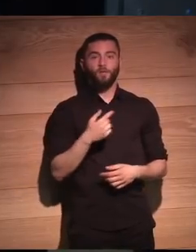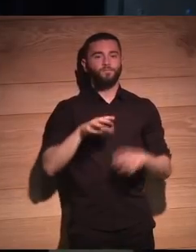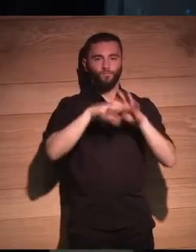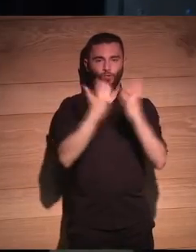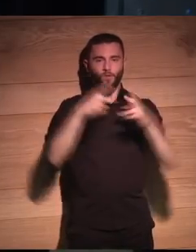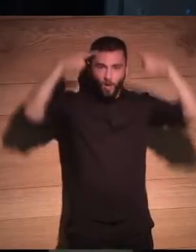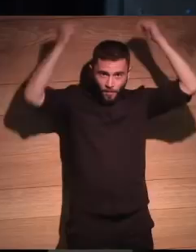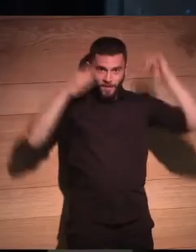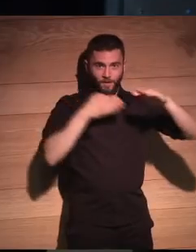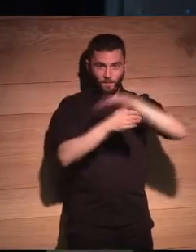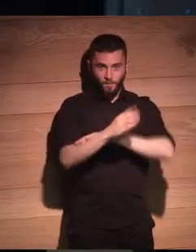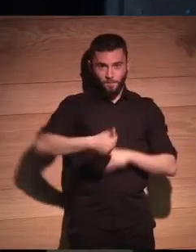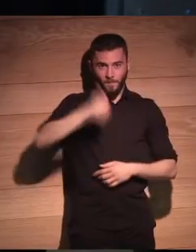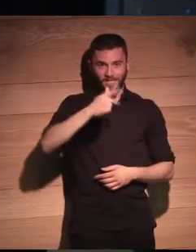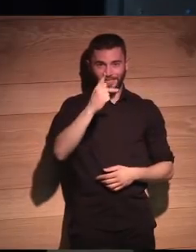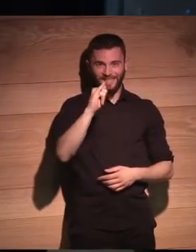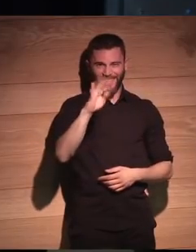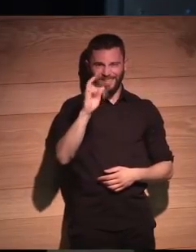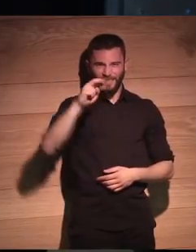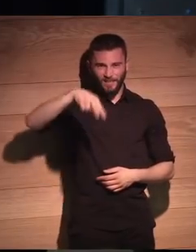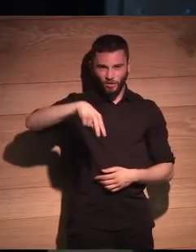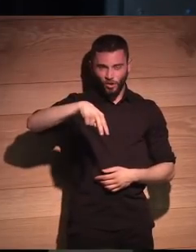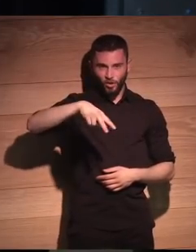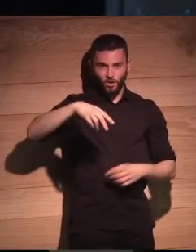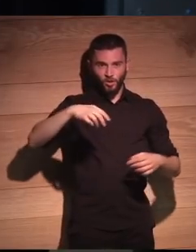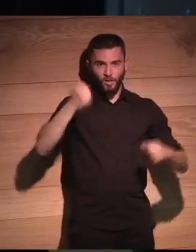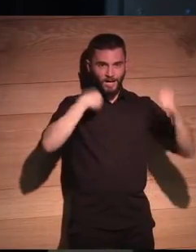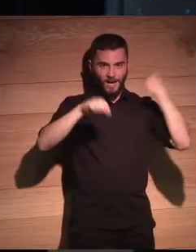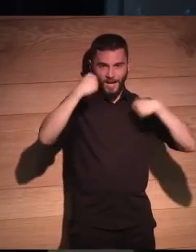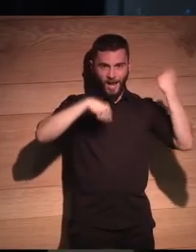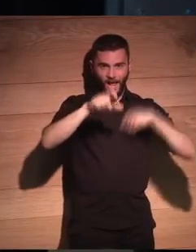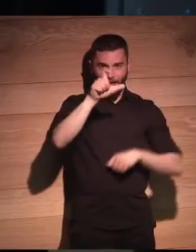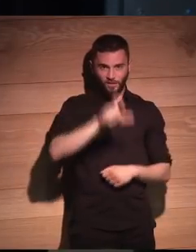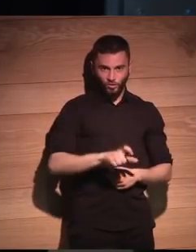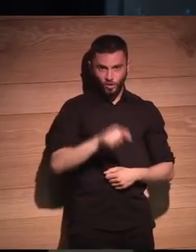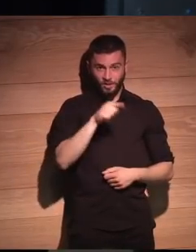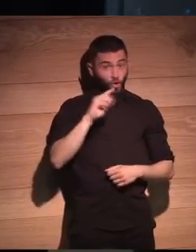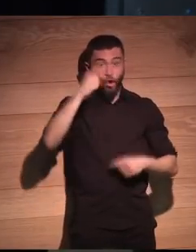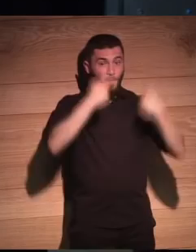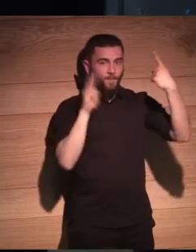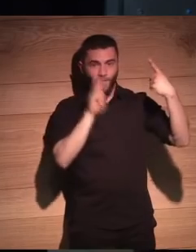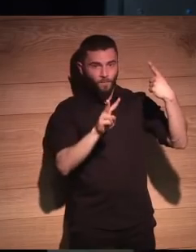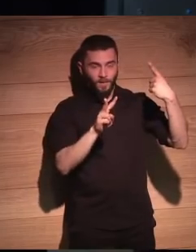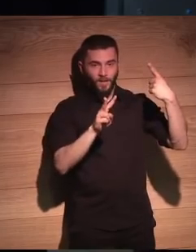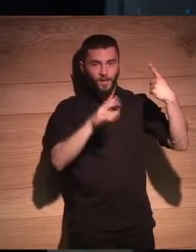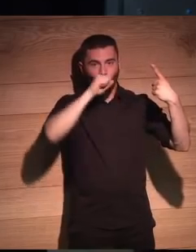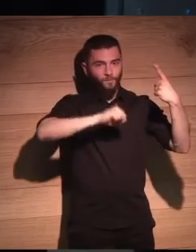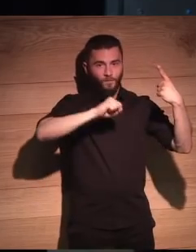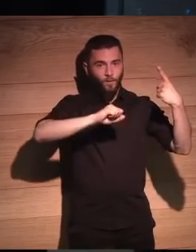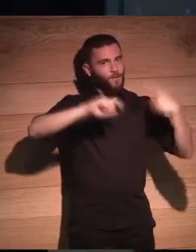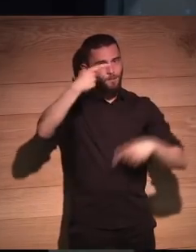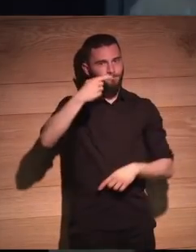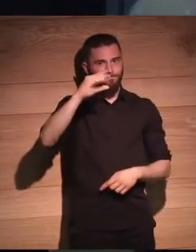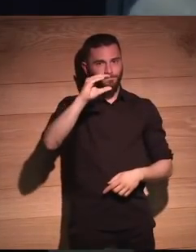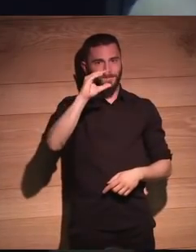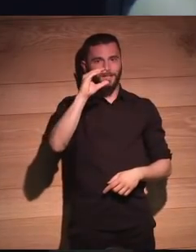el primero que vi fue Keaton, me parece que fue la película del Pingüino, y después ya el que es mi favorito es Christian Bale,